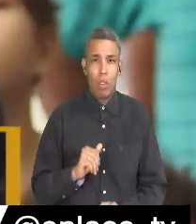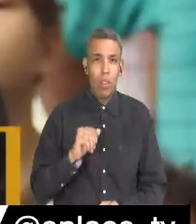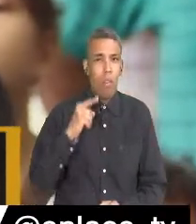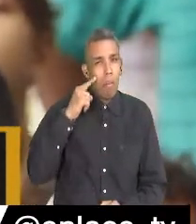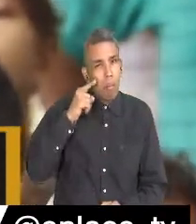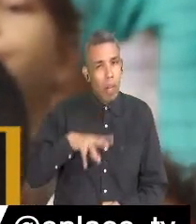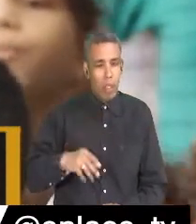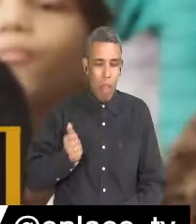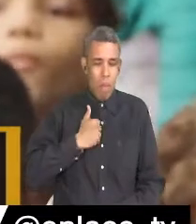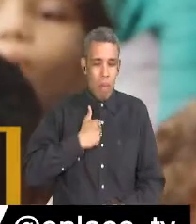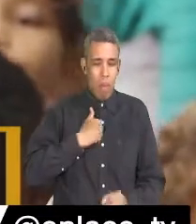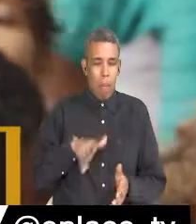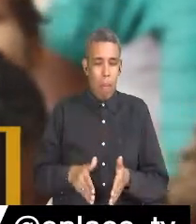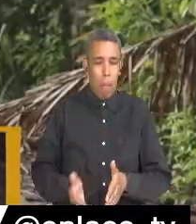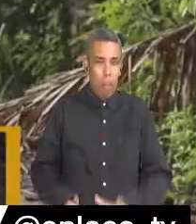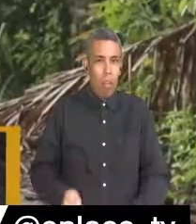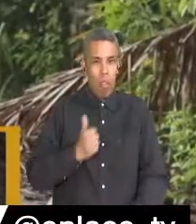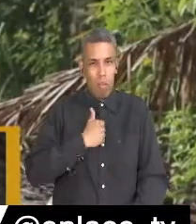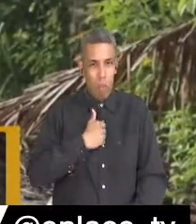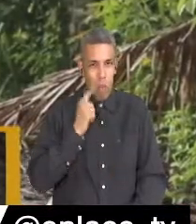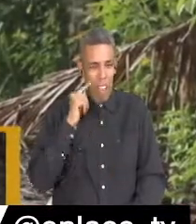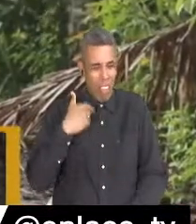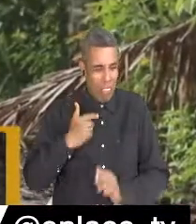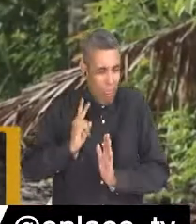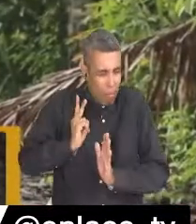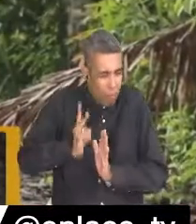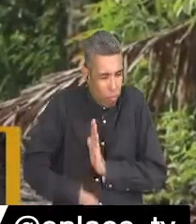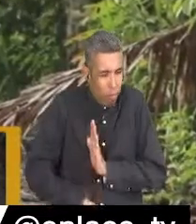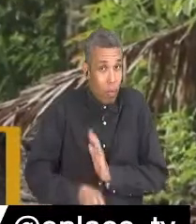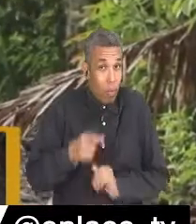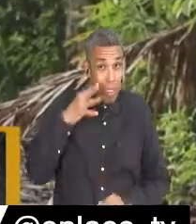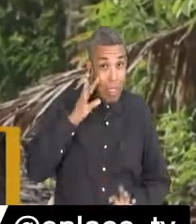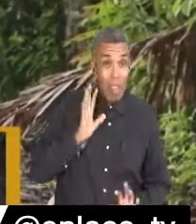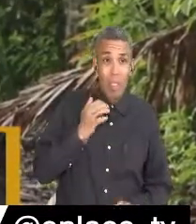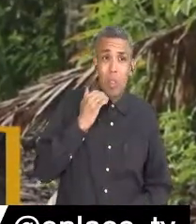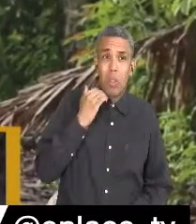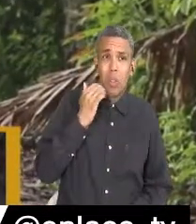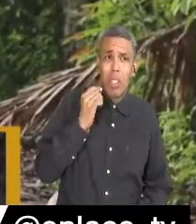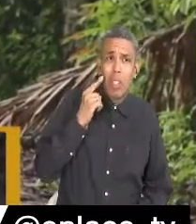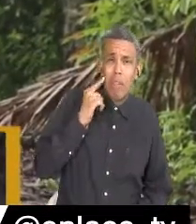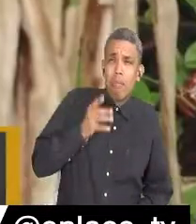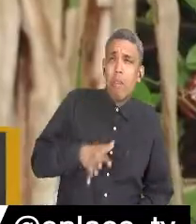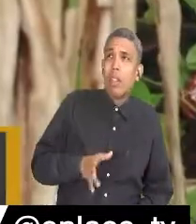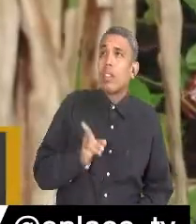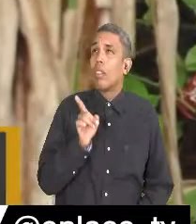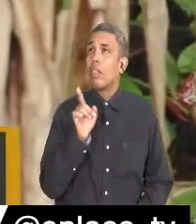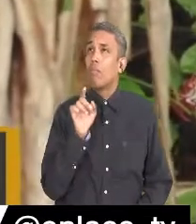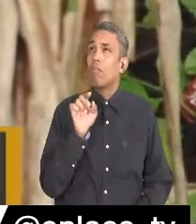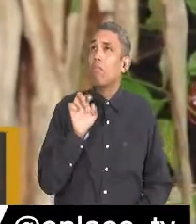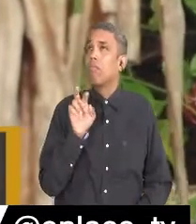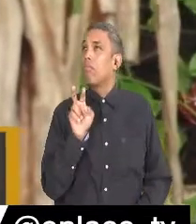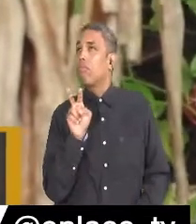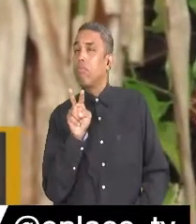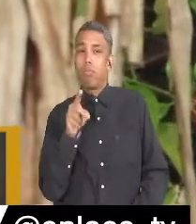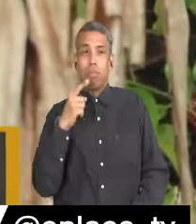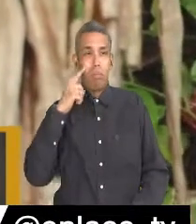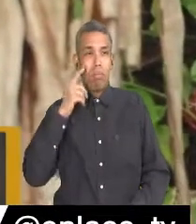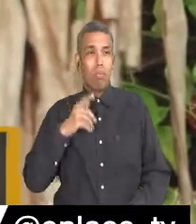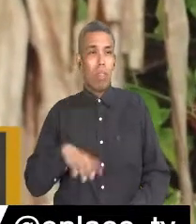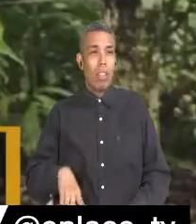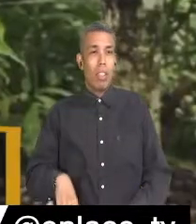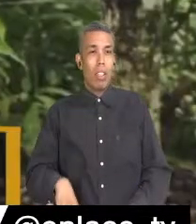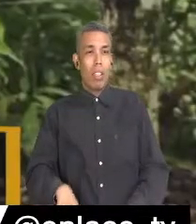no se ve bien. Y, o sea, hay que verle la cara como de arriba, pero así parece que los dejo si fuera él.